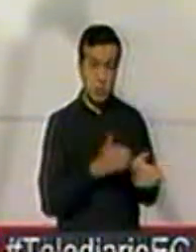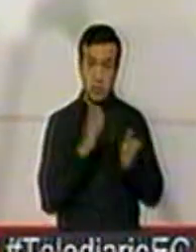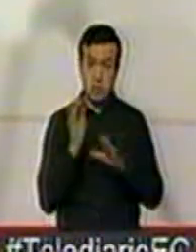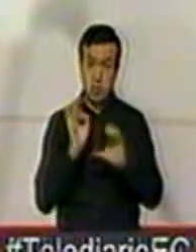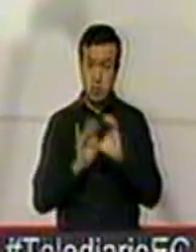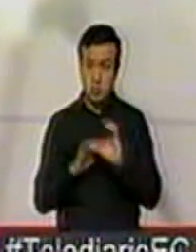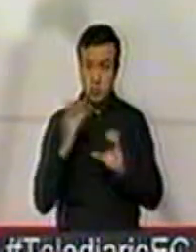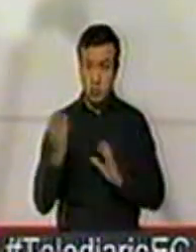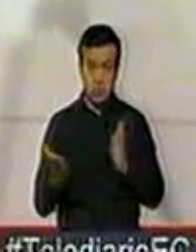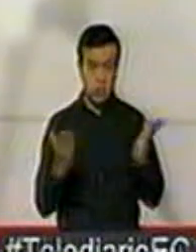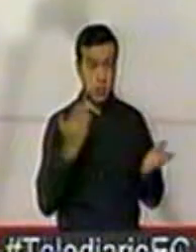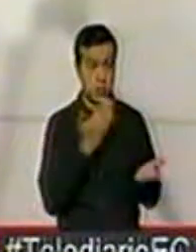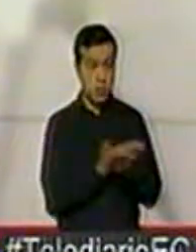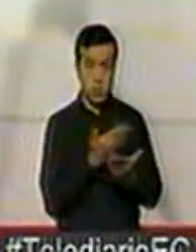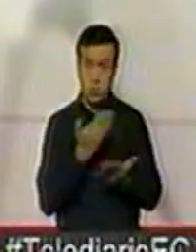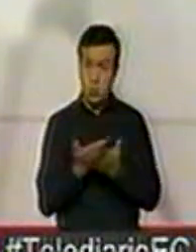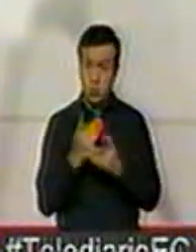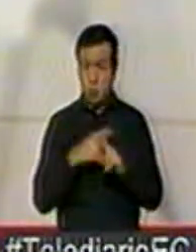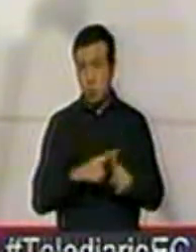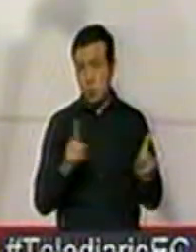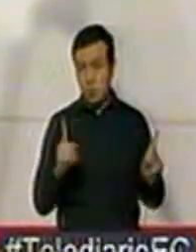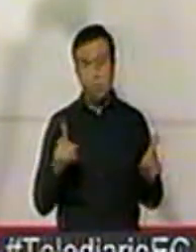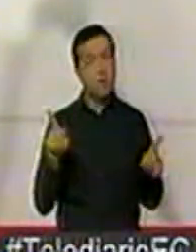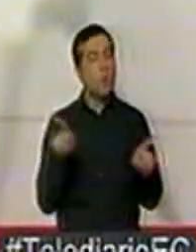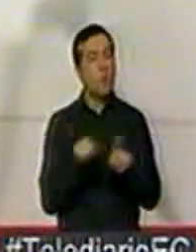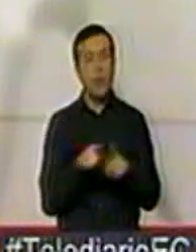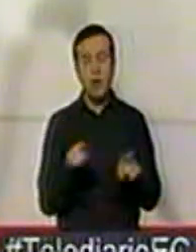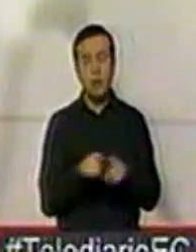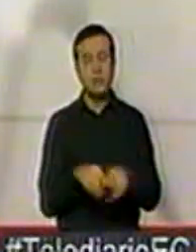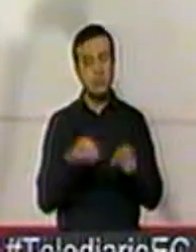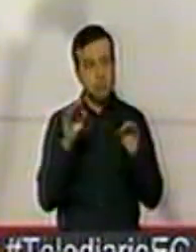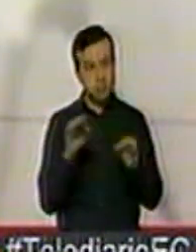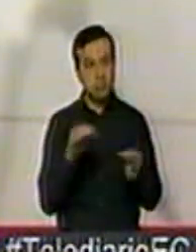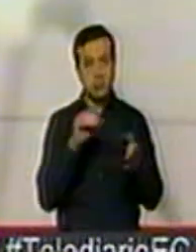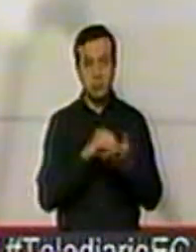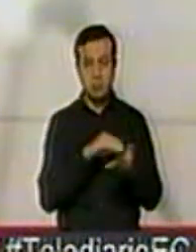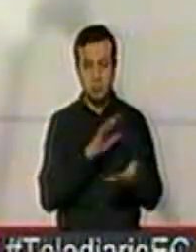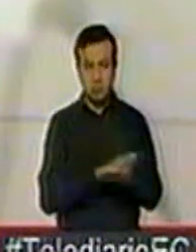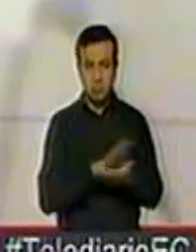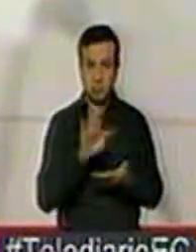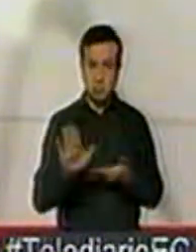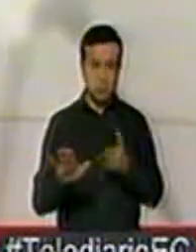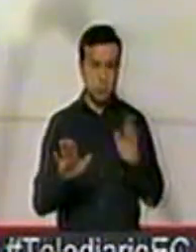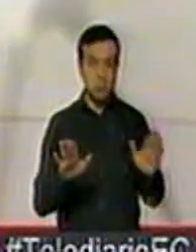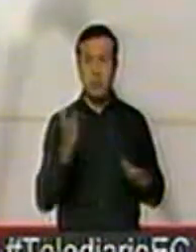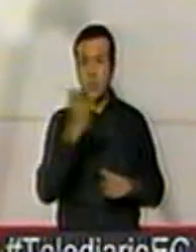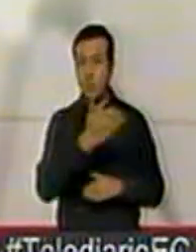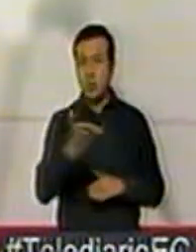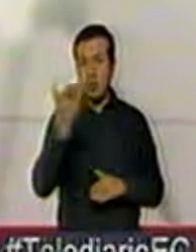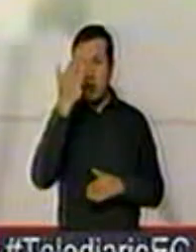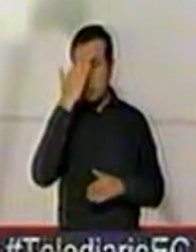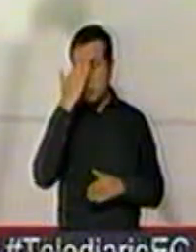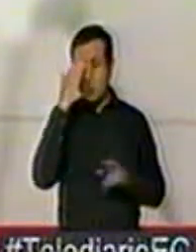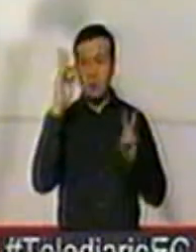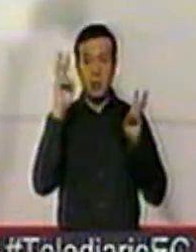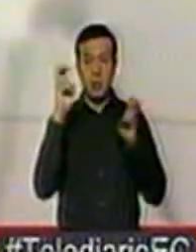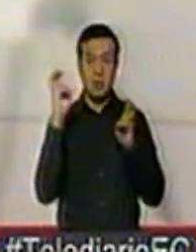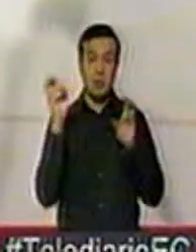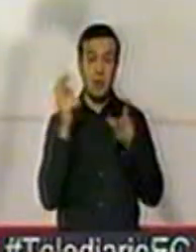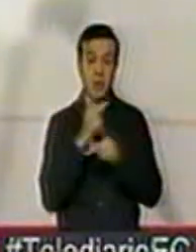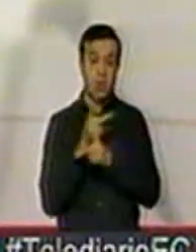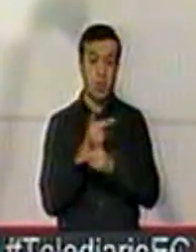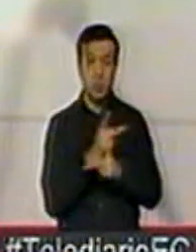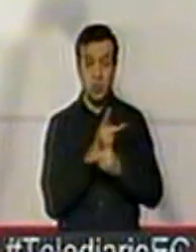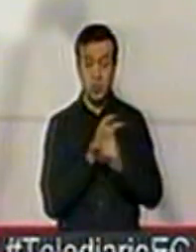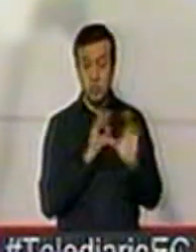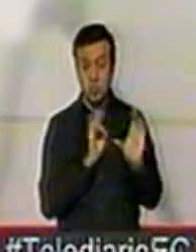poquito distintos, pero más o menos es lo mismo que se debe aplicar para este juicio. Ustedes saben que el tema del Consejo de Participación